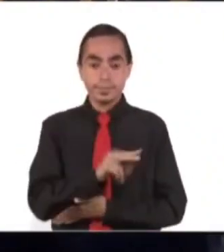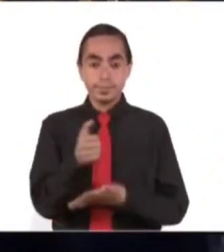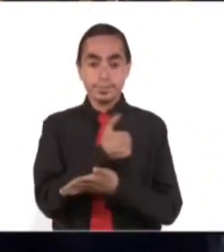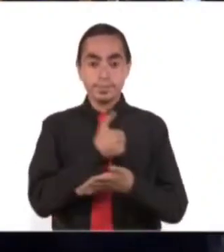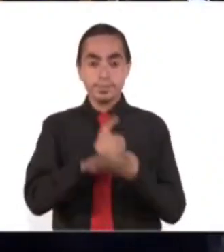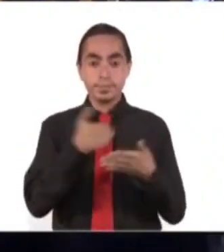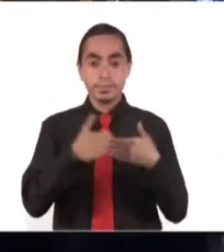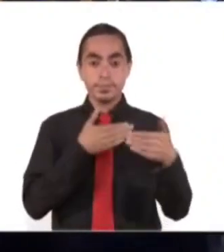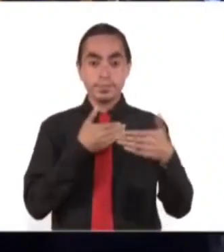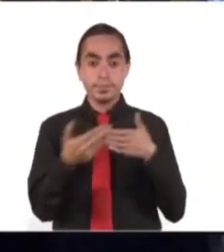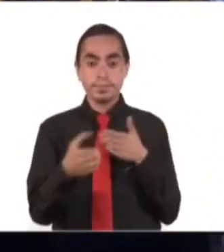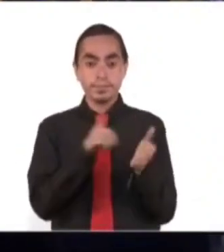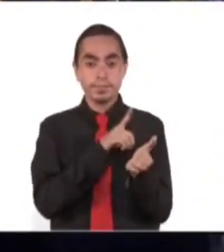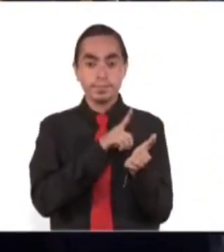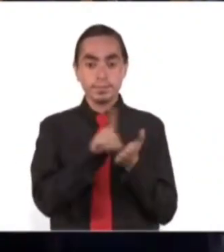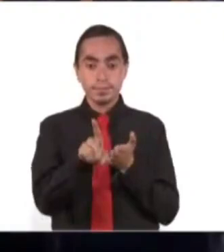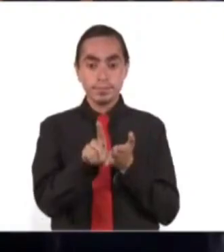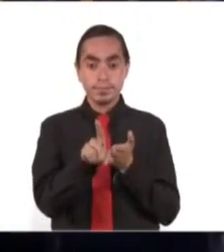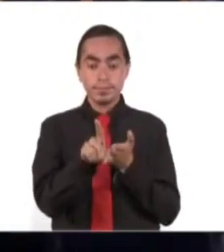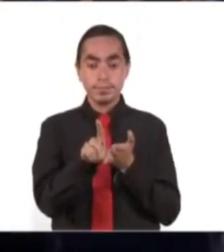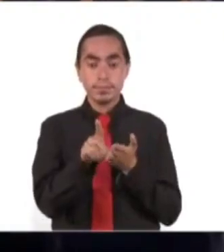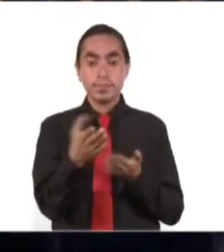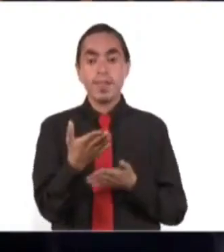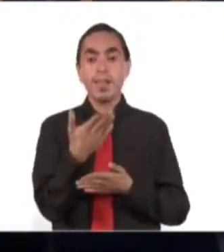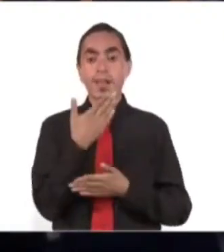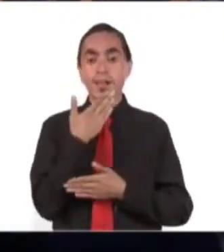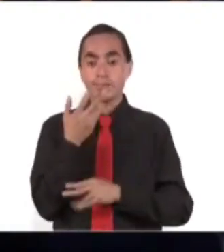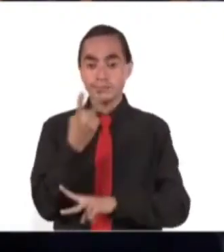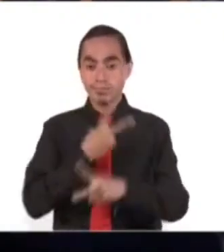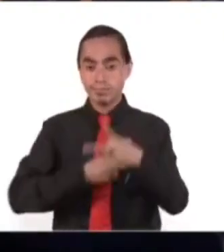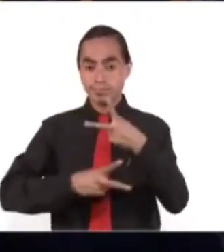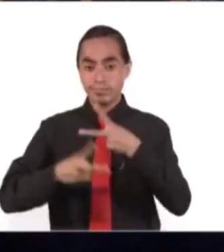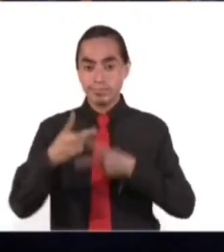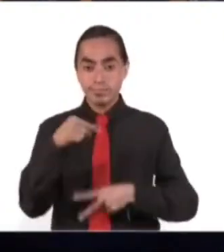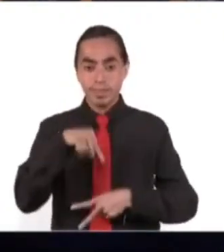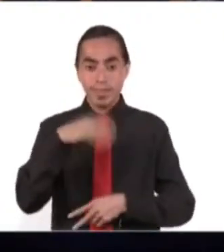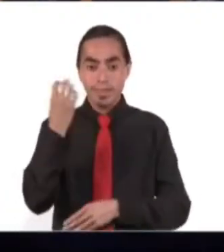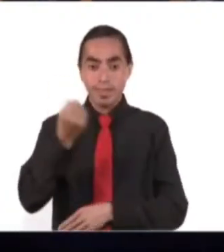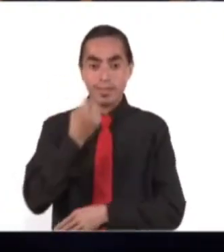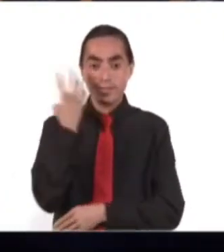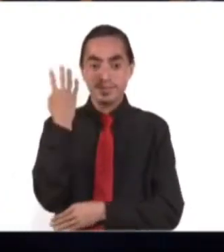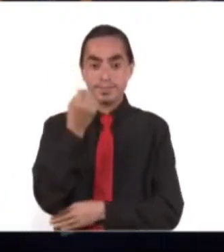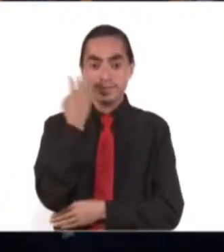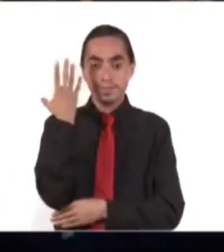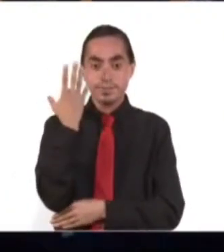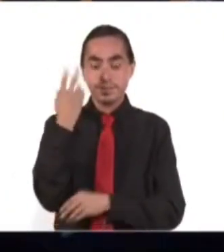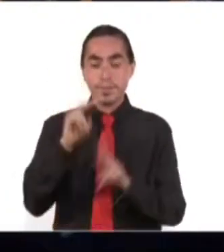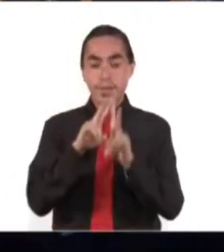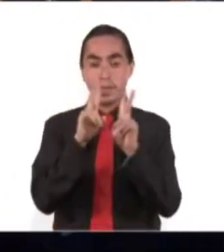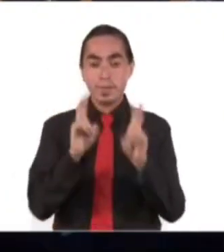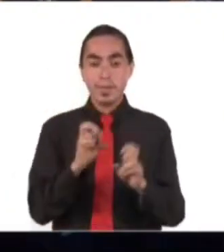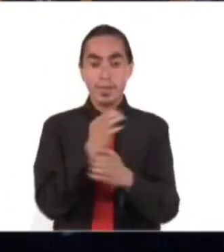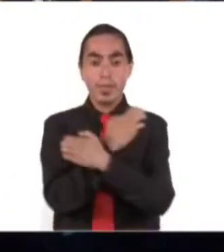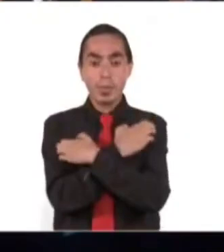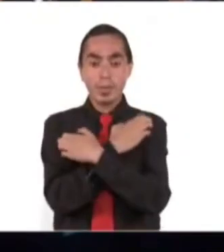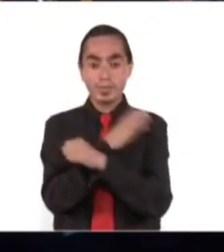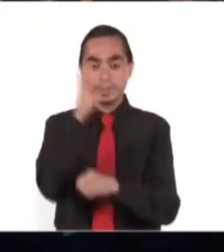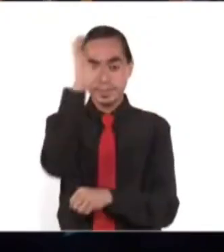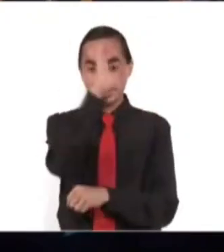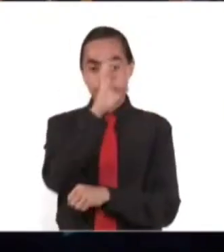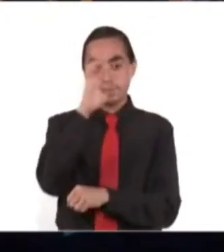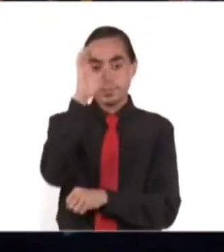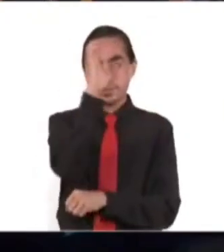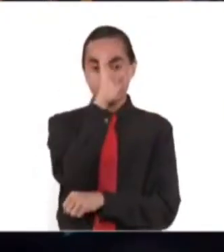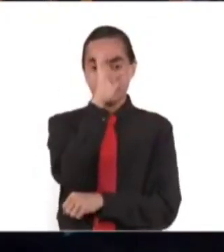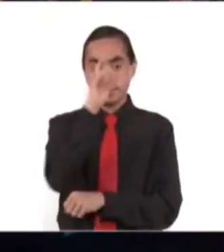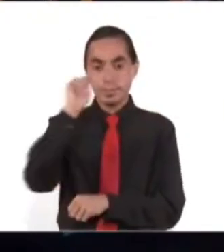derechos, les da la más cordial de las bienvenidas al evento La Educación, Ciencia,